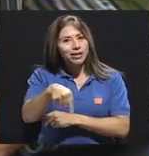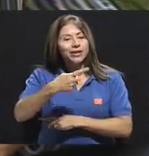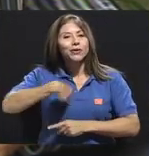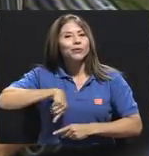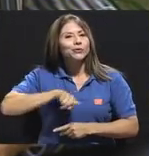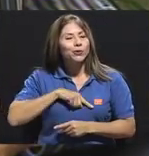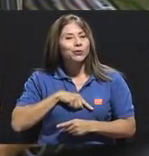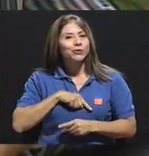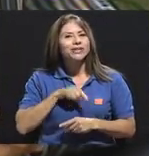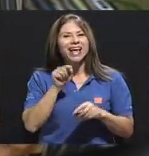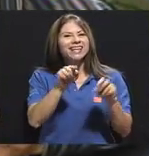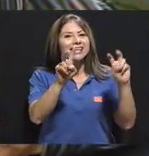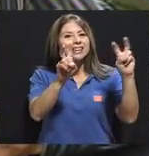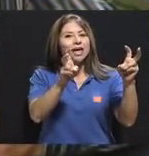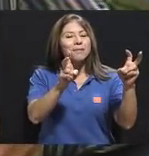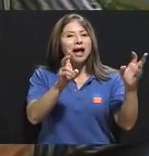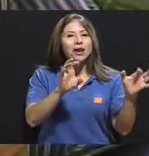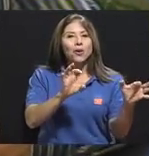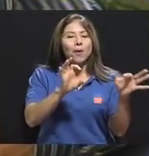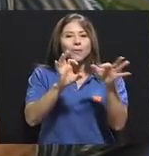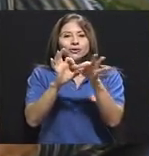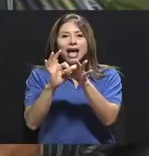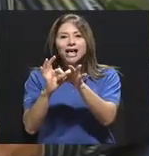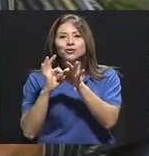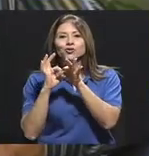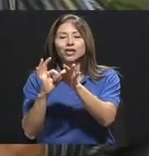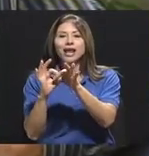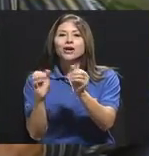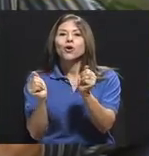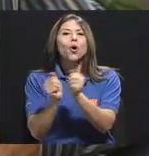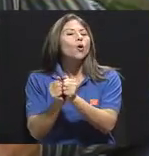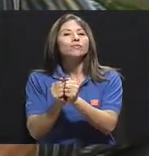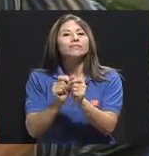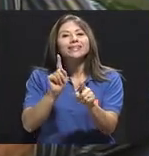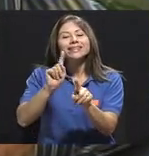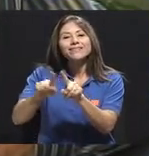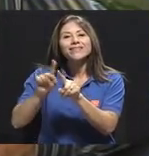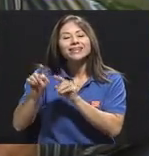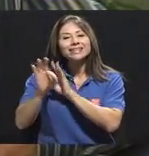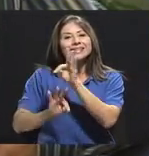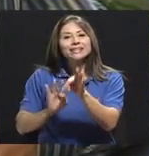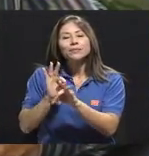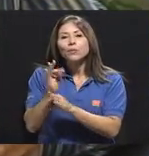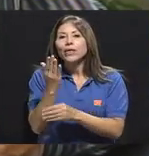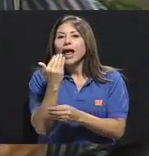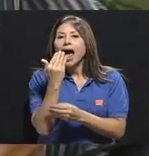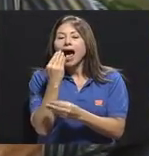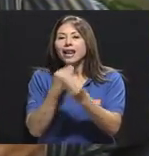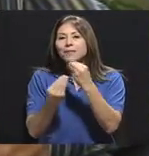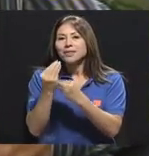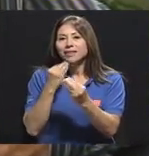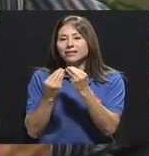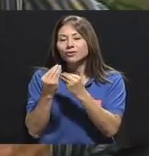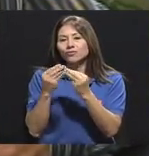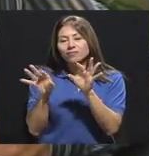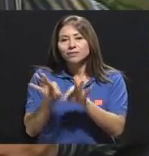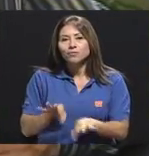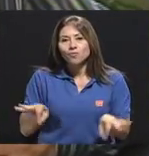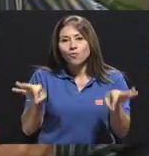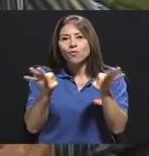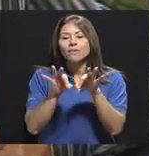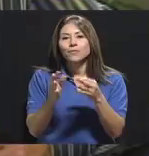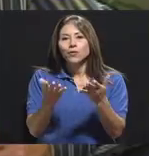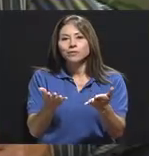asociar este tema con los aspectos de la Alimentación que es algo fundamental cuando uno quiere hablar de este